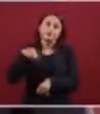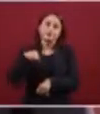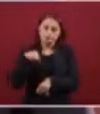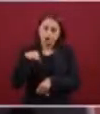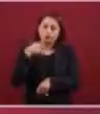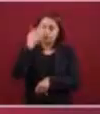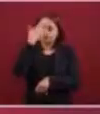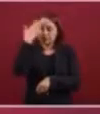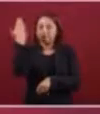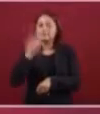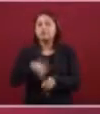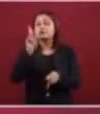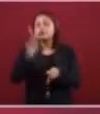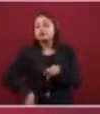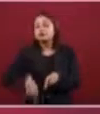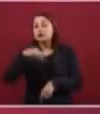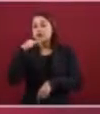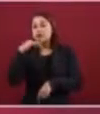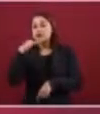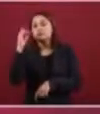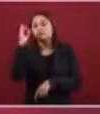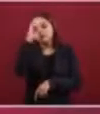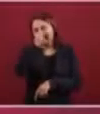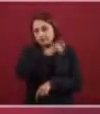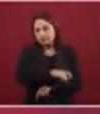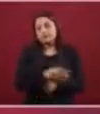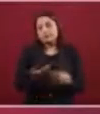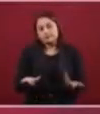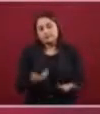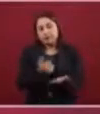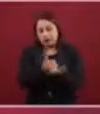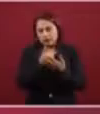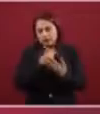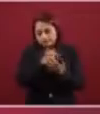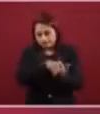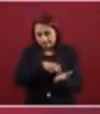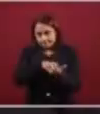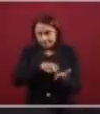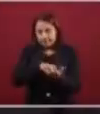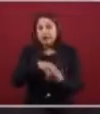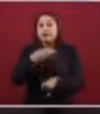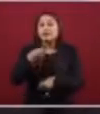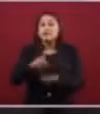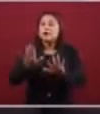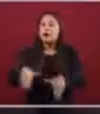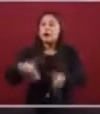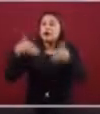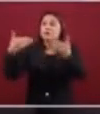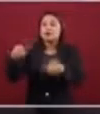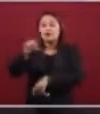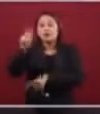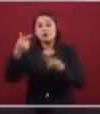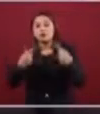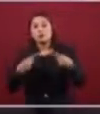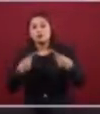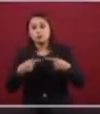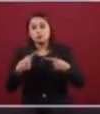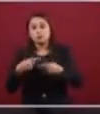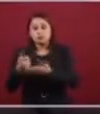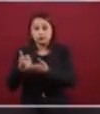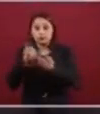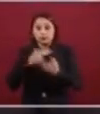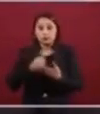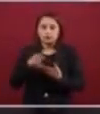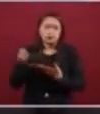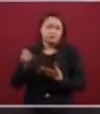hay actores externos que no les conviene tampoco y, por supuesto, un sindicato que, para empezar, la